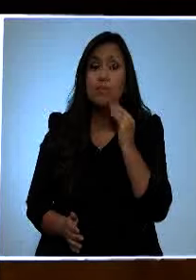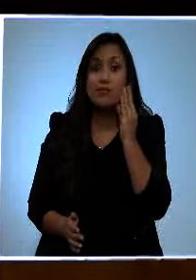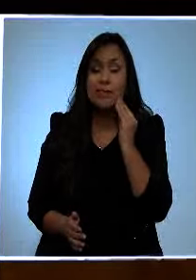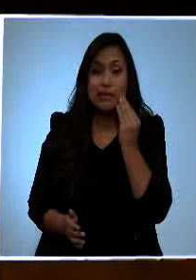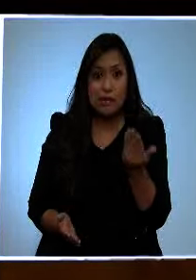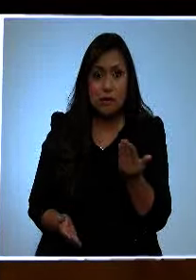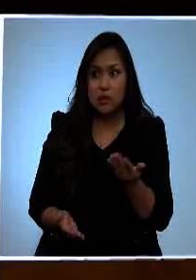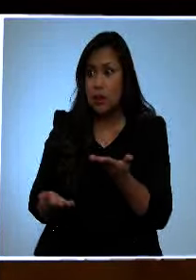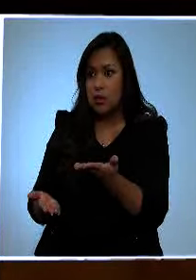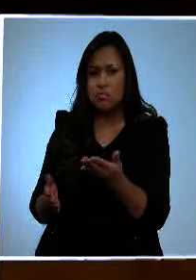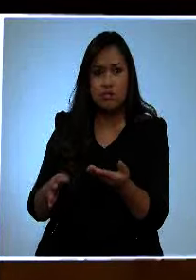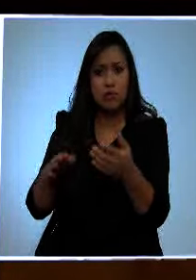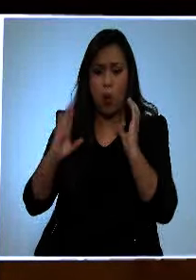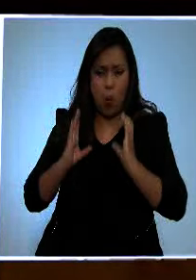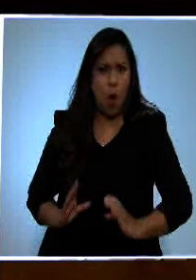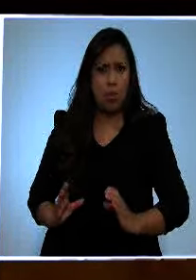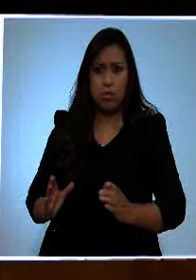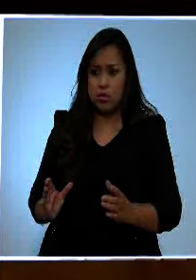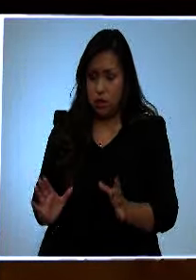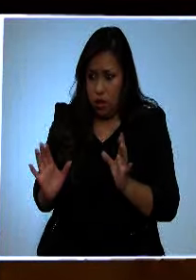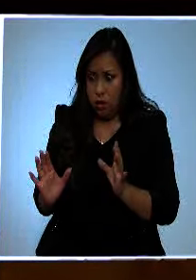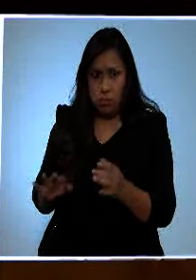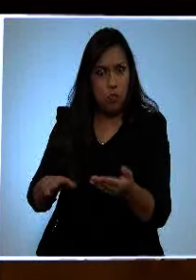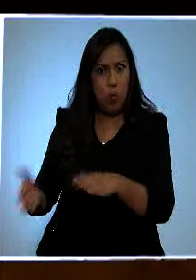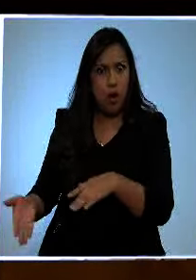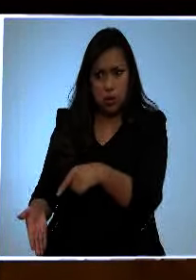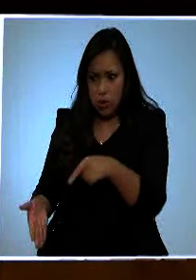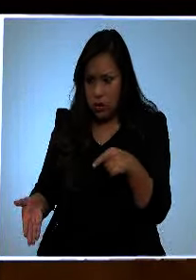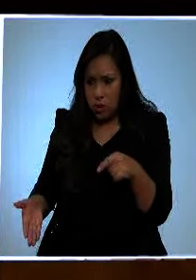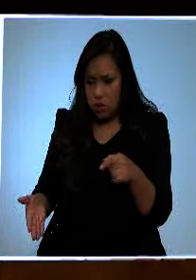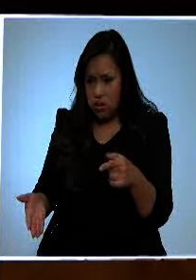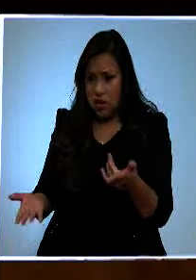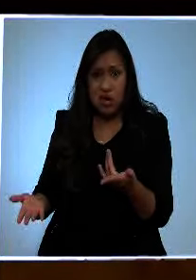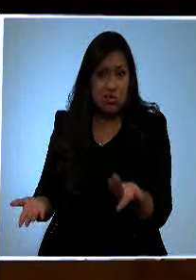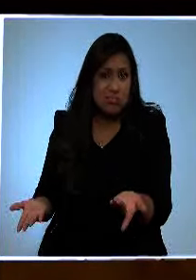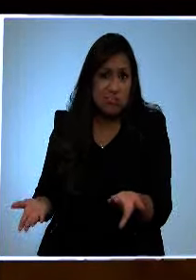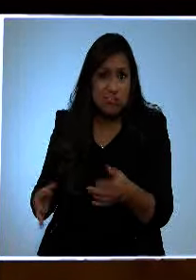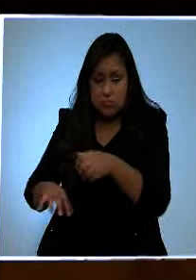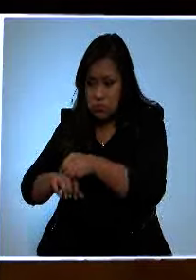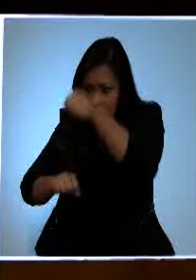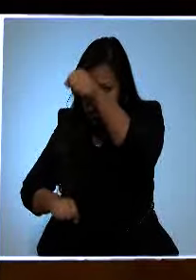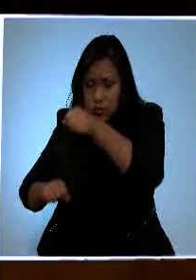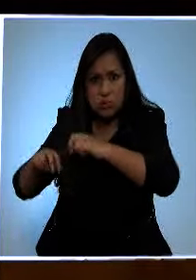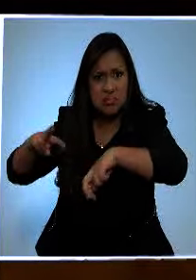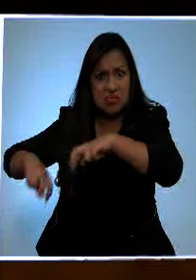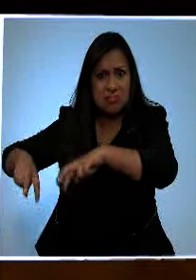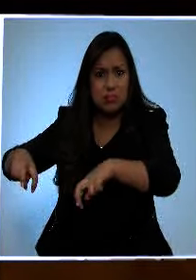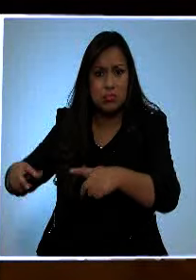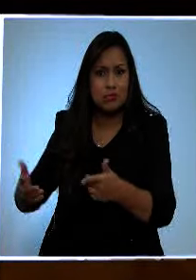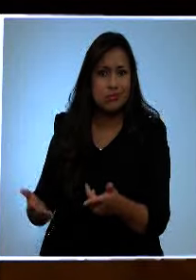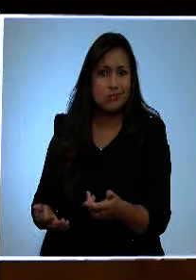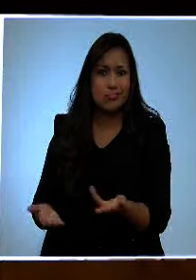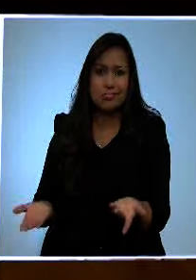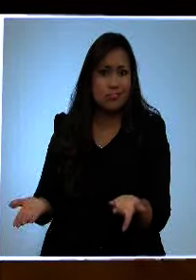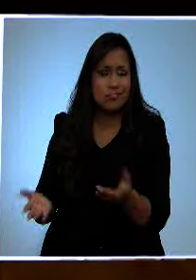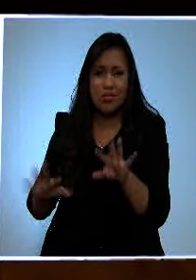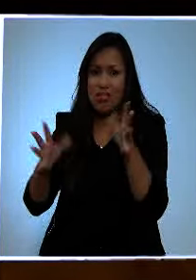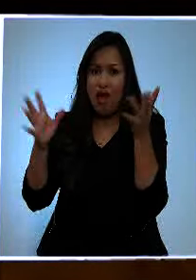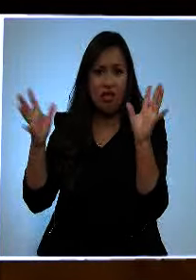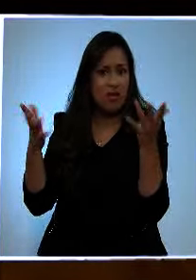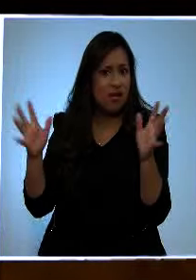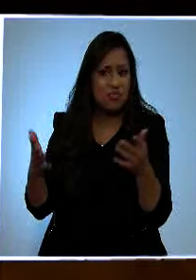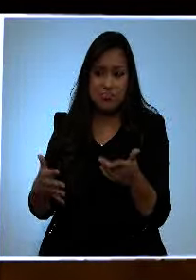podido dar respuestas Por qué ha pasado esto porque de arranque Las investigaciones estuvieron mal planteadas y en un